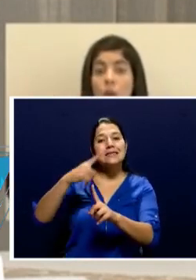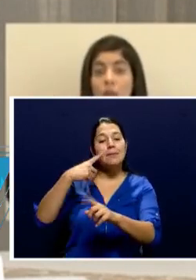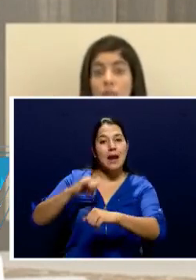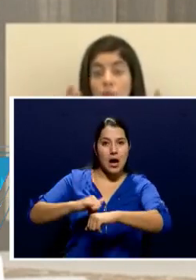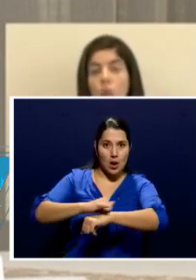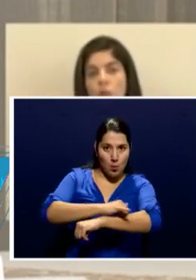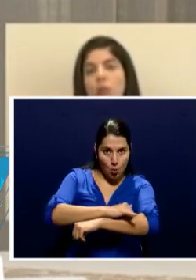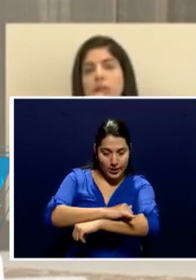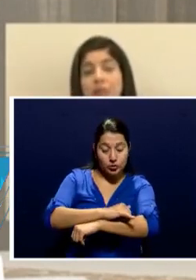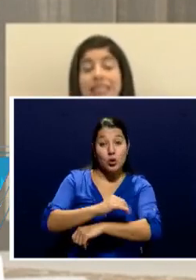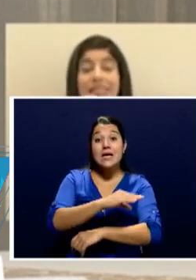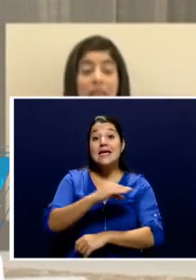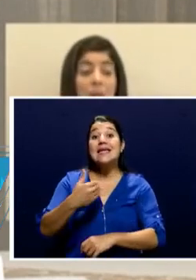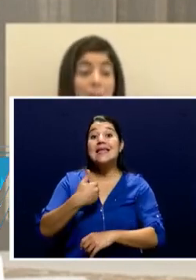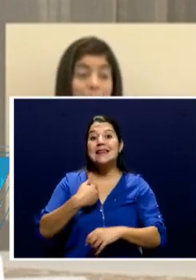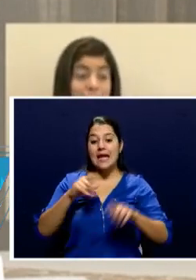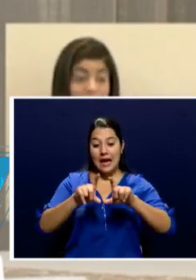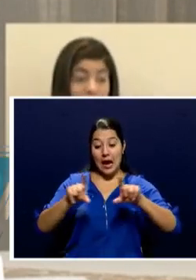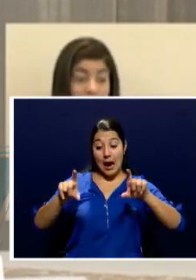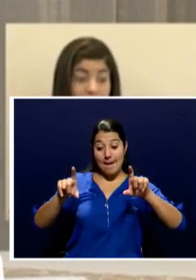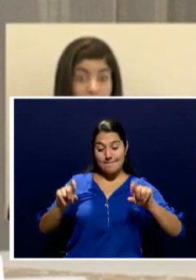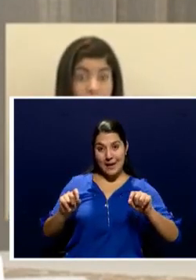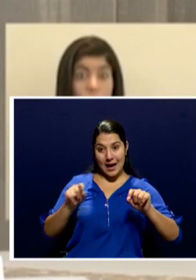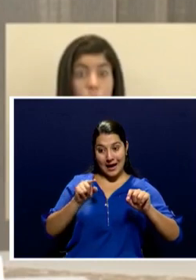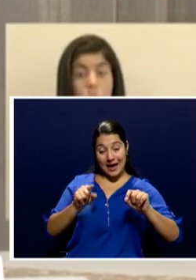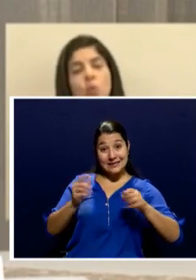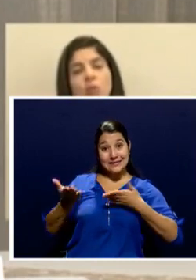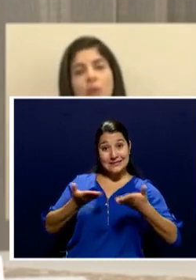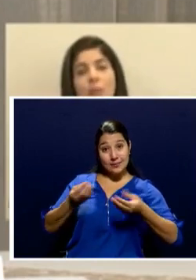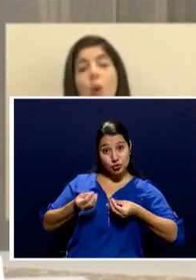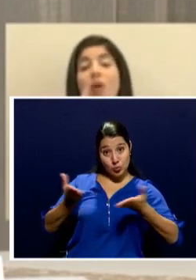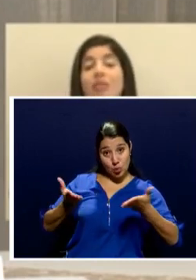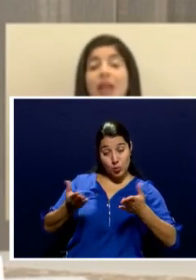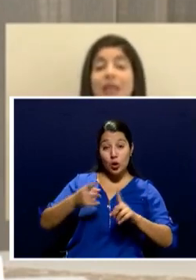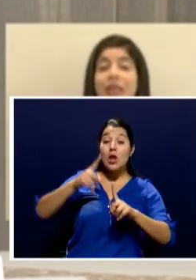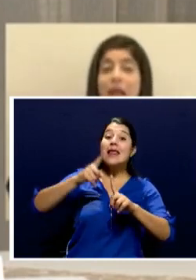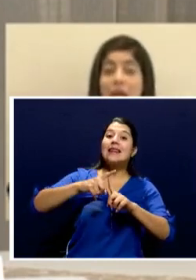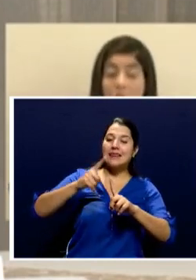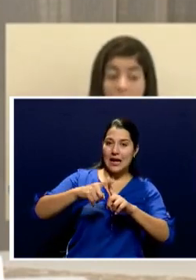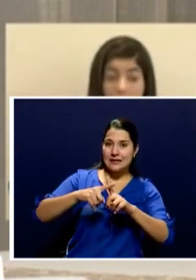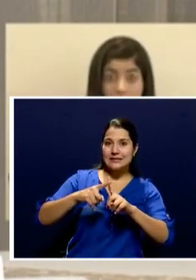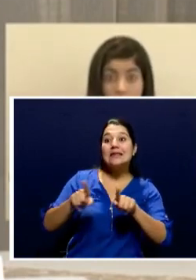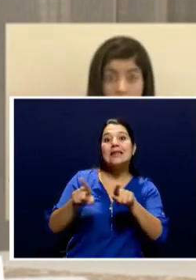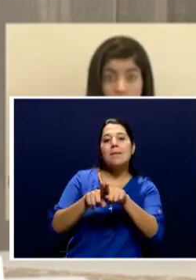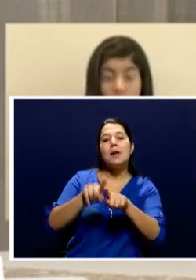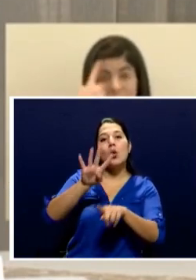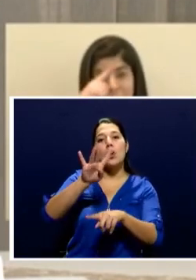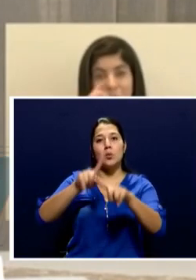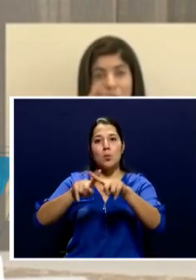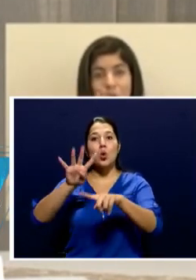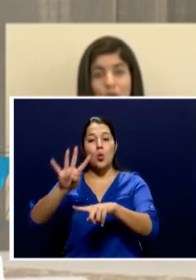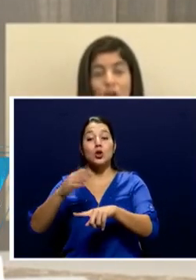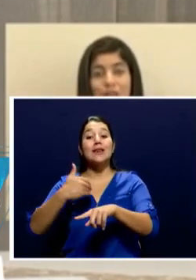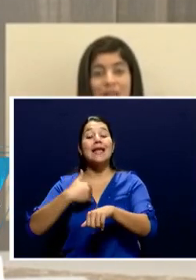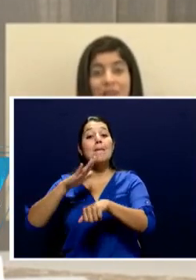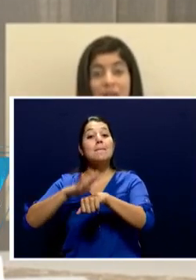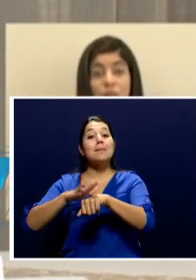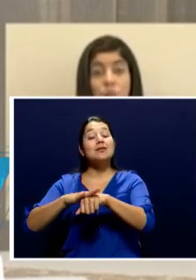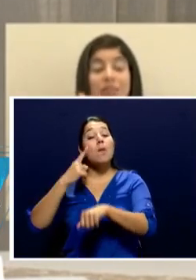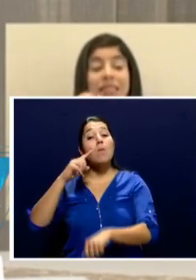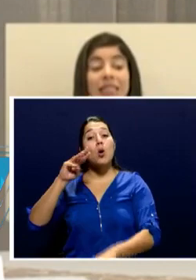y que cuenten con placa de servicio público, así como taxi de carga autorizado por el Consejo de Transporte Público que cuente con